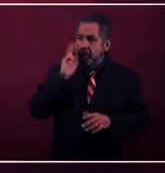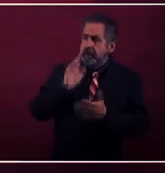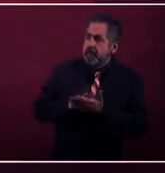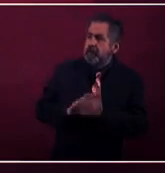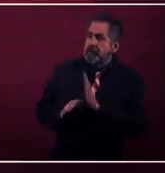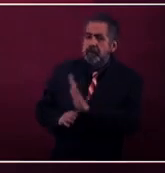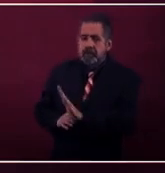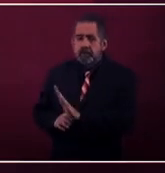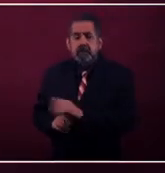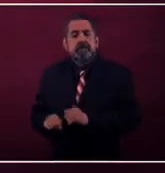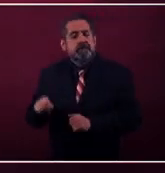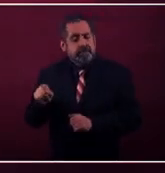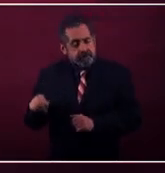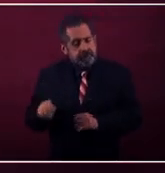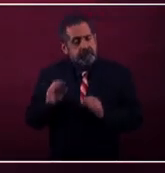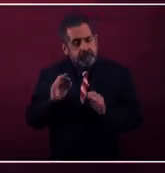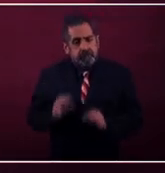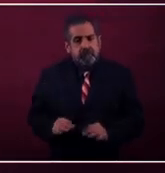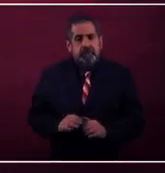debe de